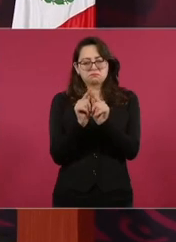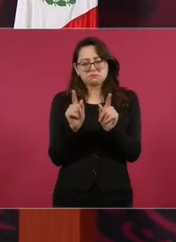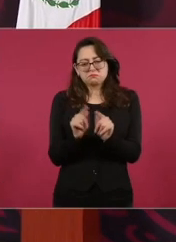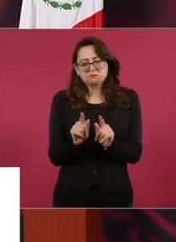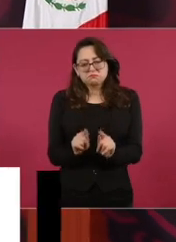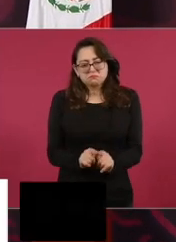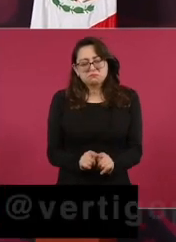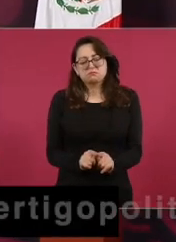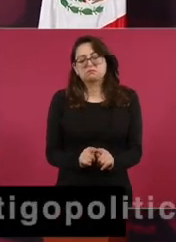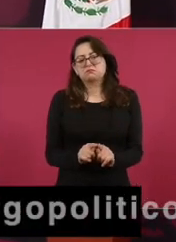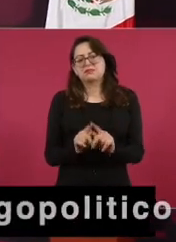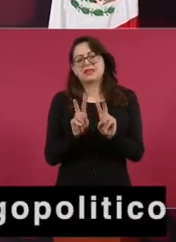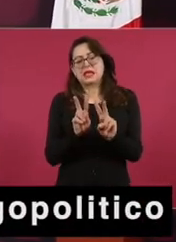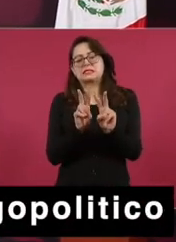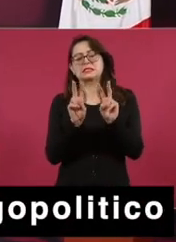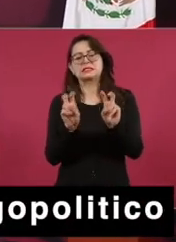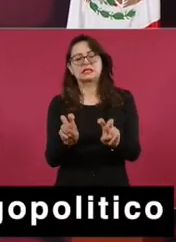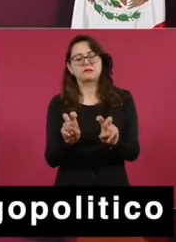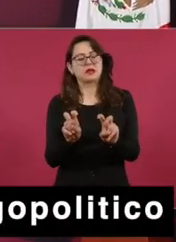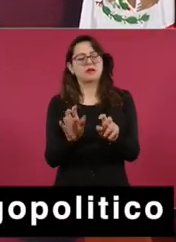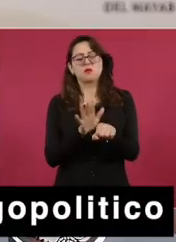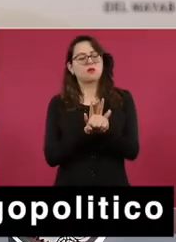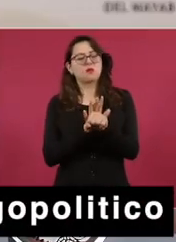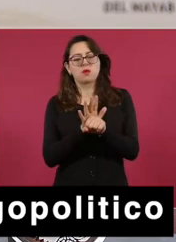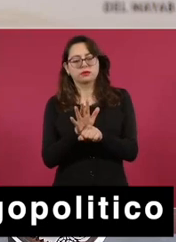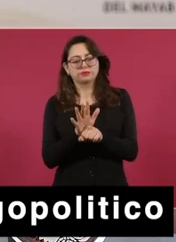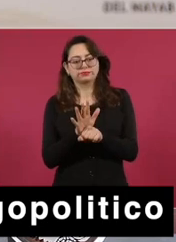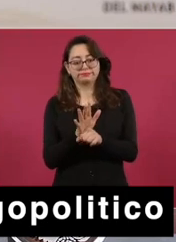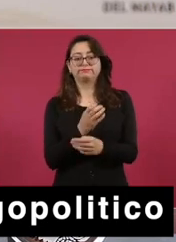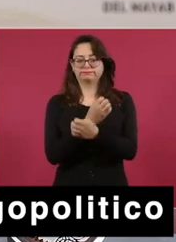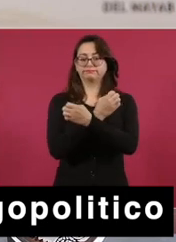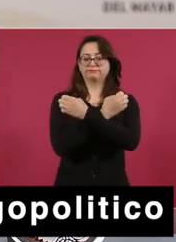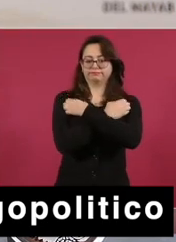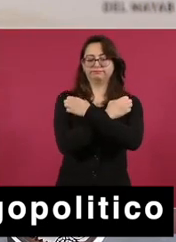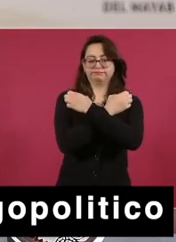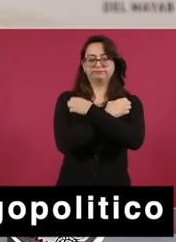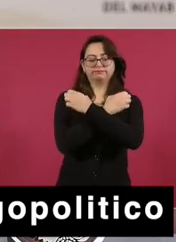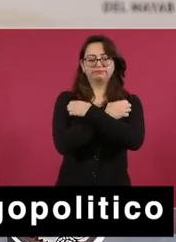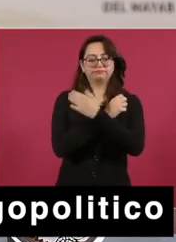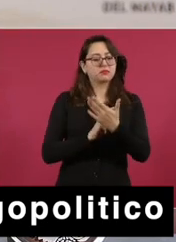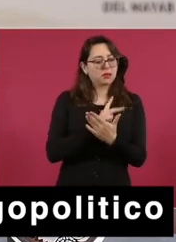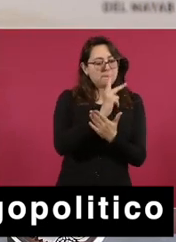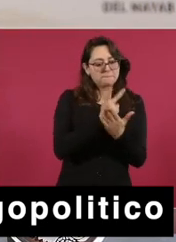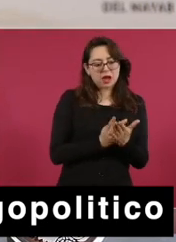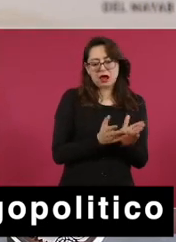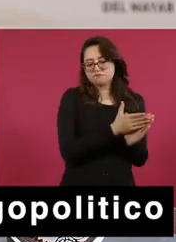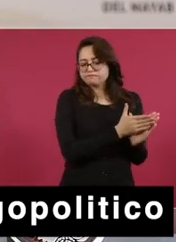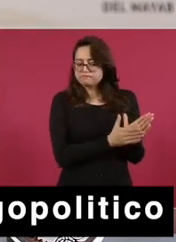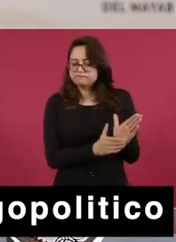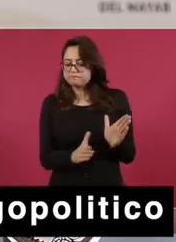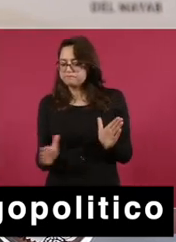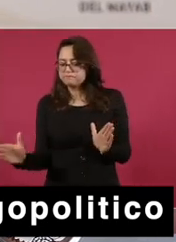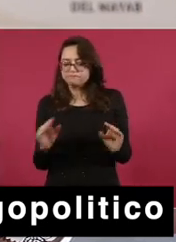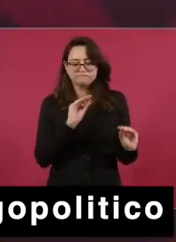El presidente López Obrador buscará una reforma para retomar el derecho a utilizar las vías concesionadas a carga para trenes de pasajeros,